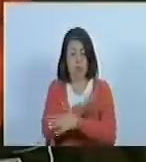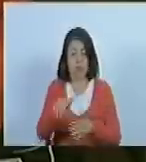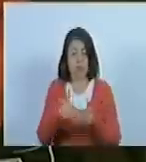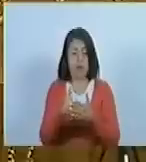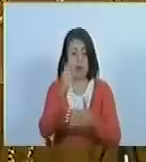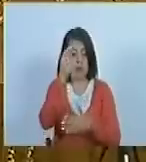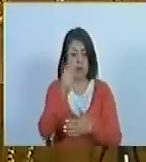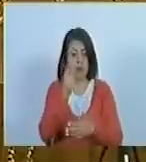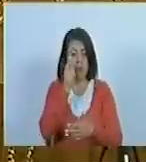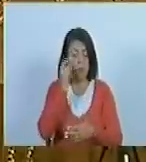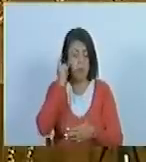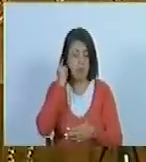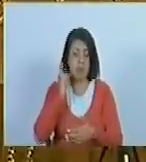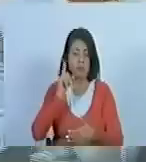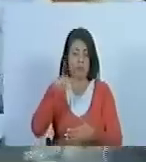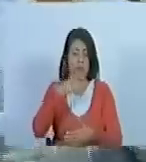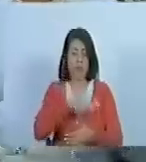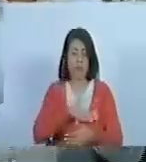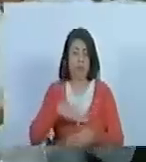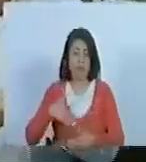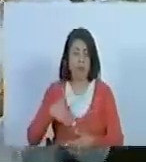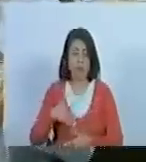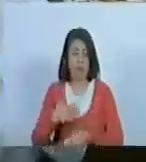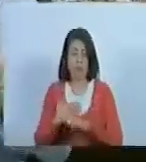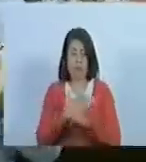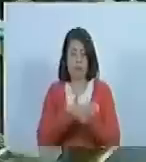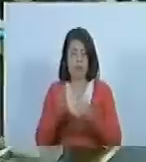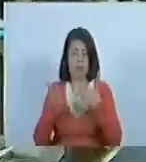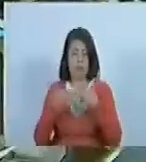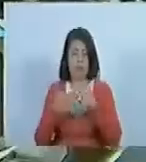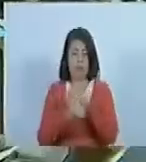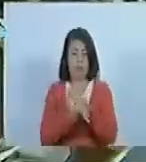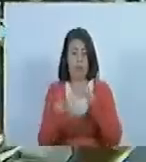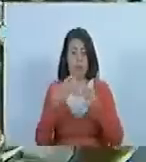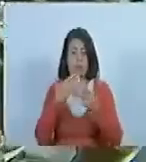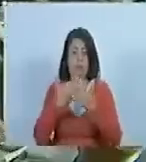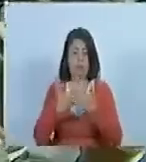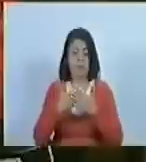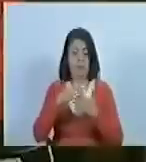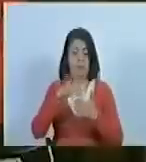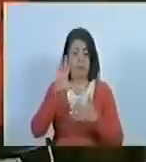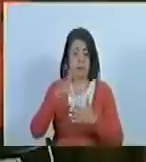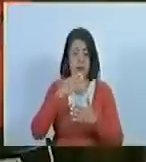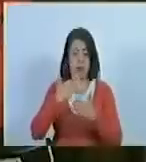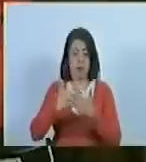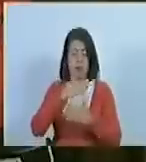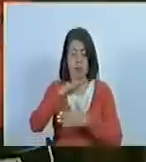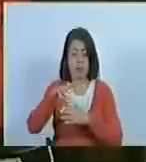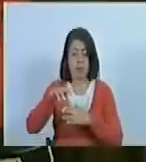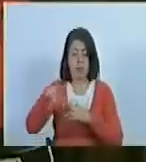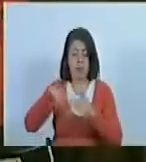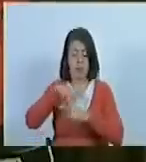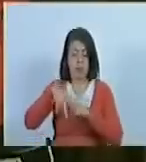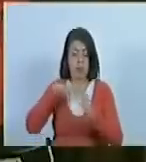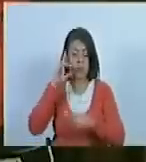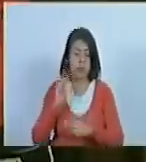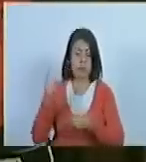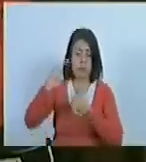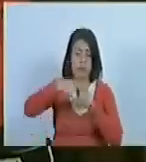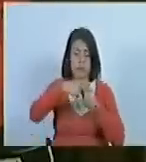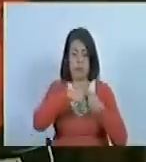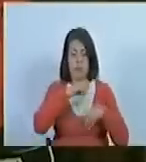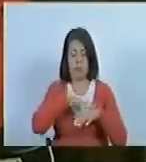y colegas diputados. También quiero, antes de cerrar, que gracias a la inclusión de nuestra revolución bolivariana en el